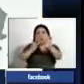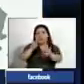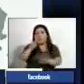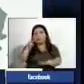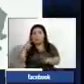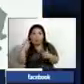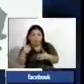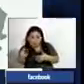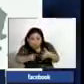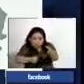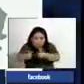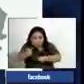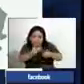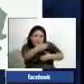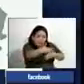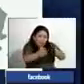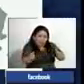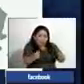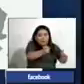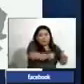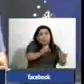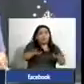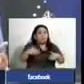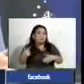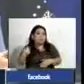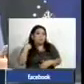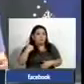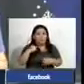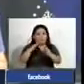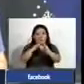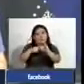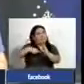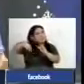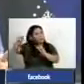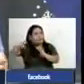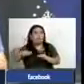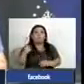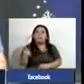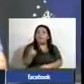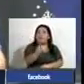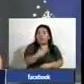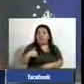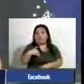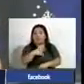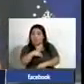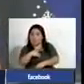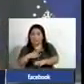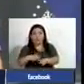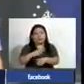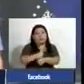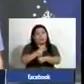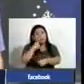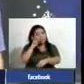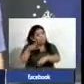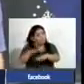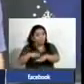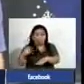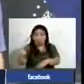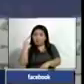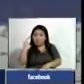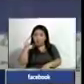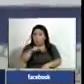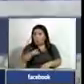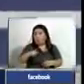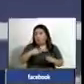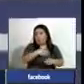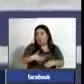por incumplir la cuarentena domiciliar. El ministro de Seguridad advierte que quienes incumplan lo estipulado por el